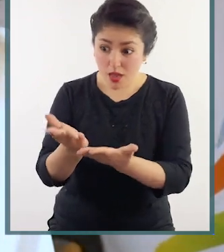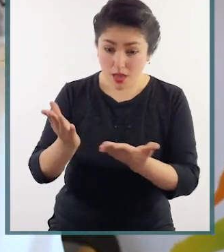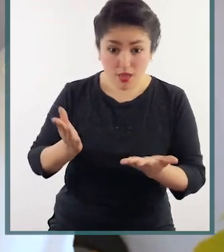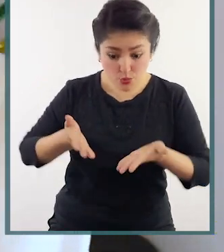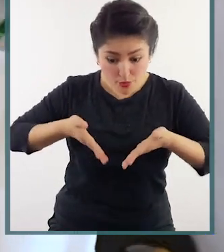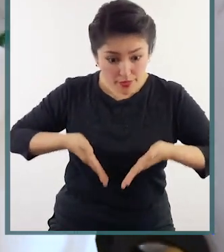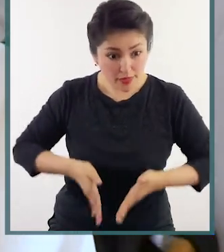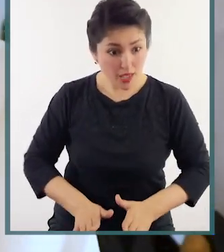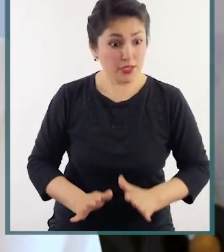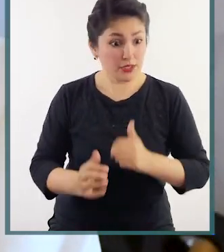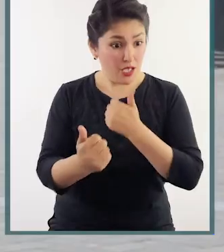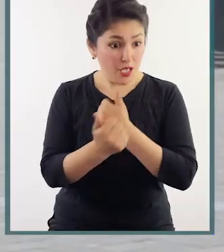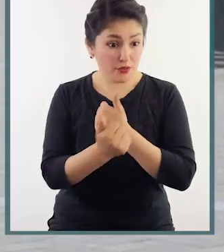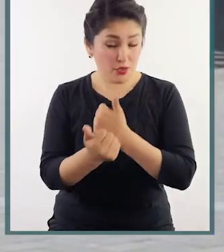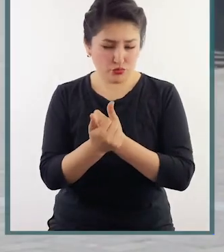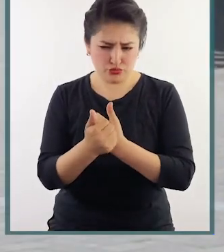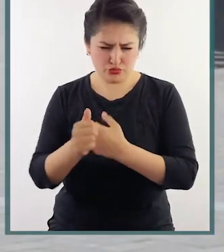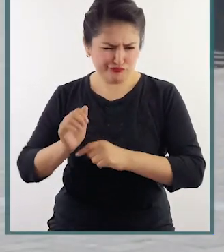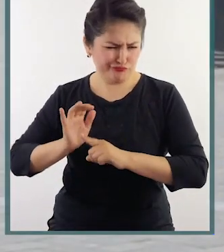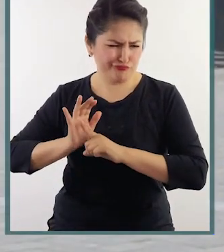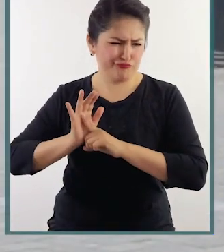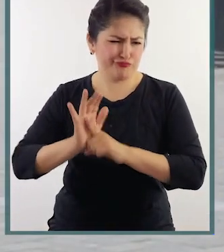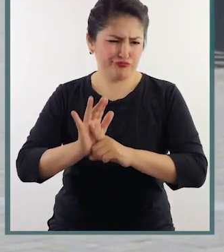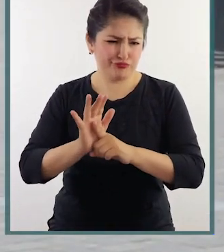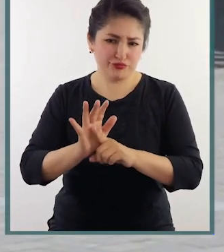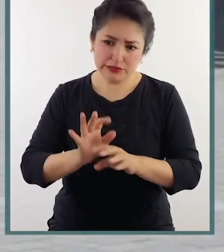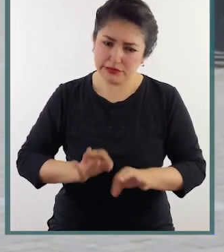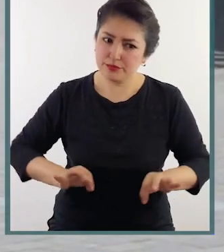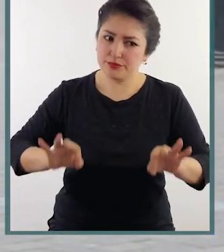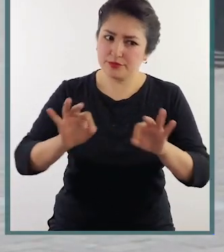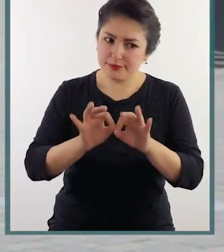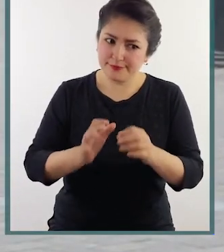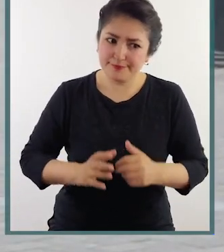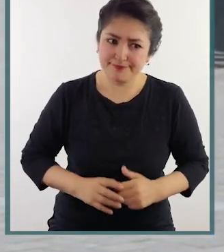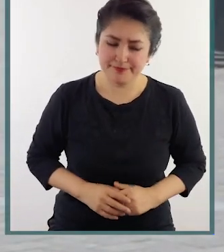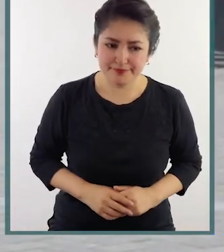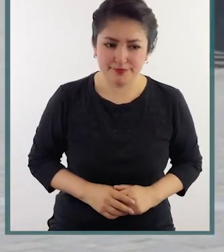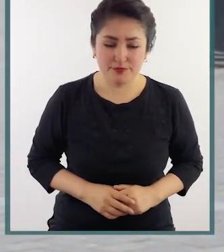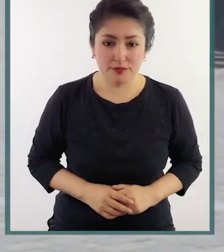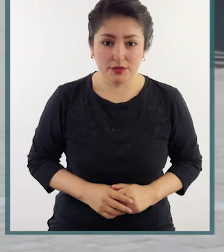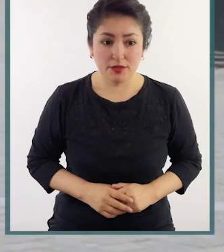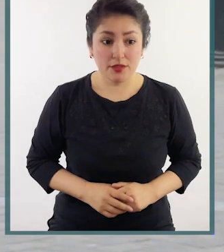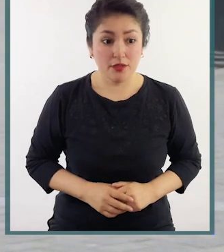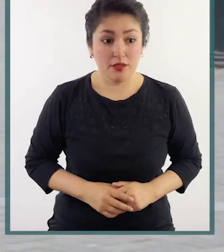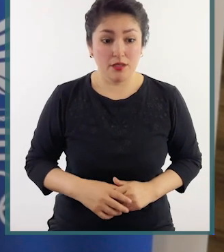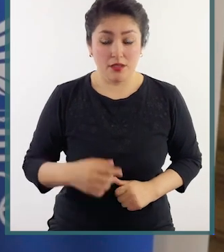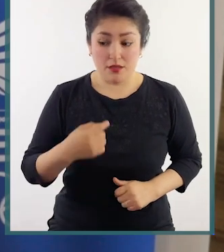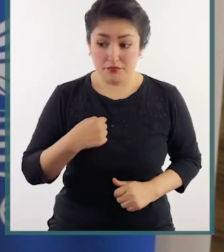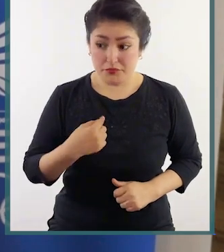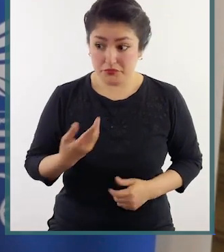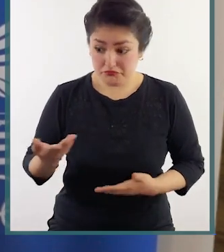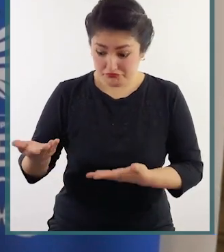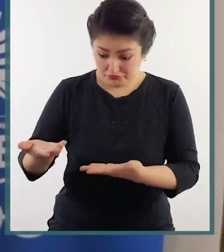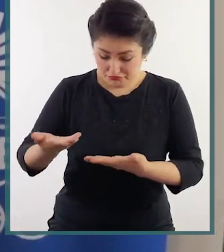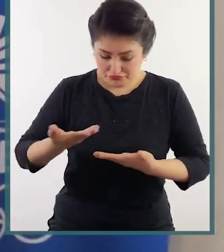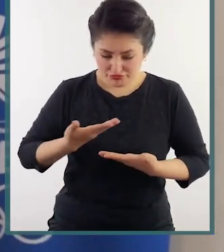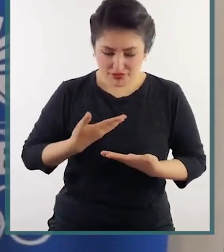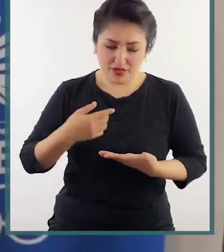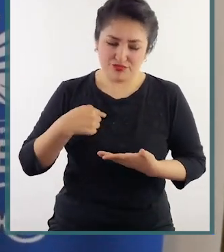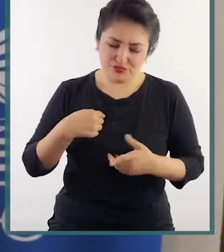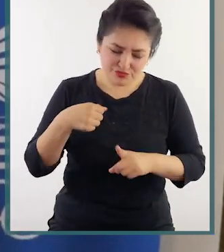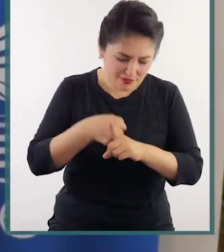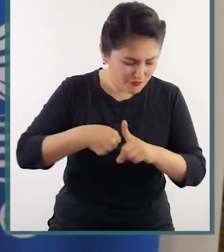siendo ayacuchano, puedan representar a su tierra en este evento tan importante. Es un reconocimiento al esfuerzo,